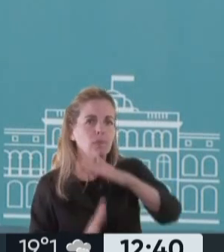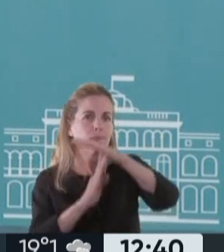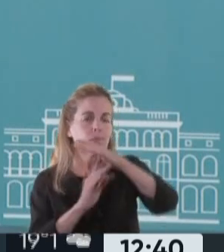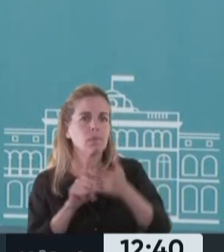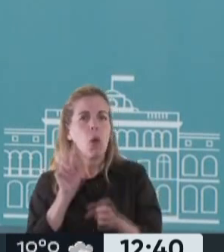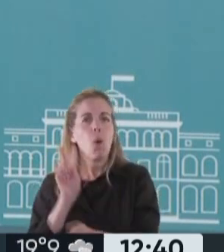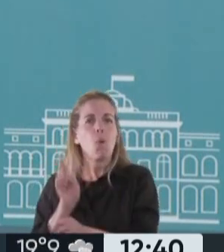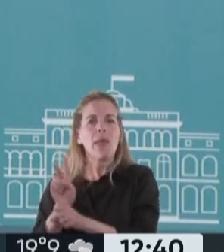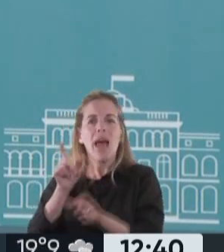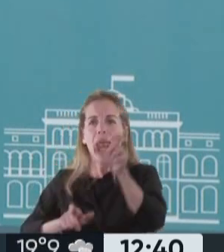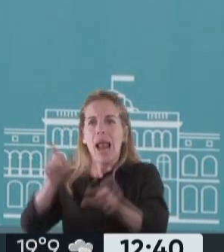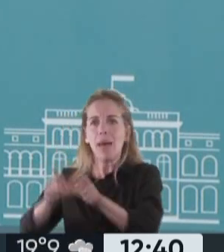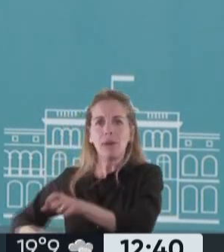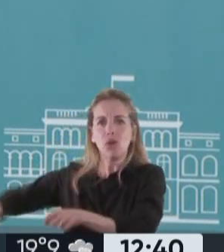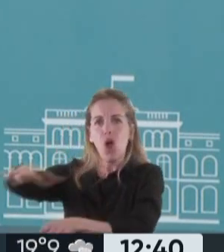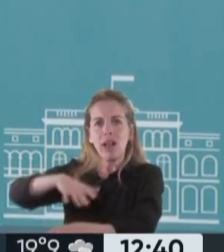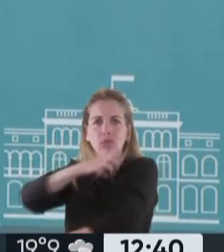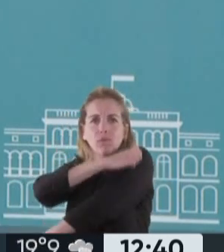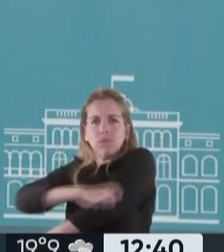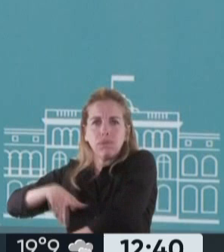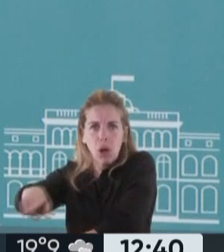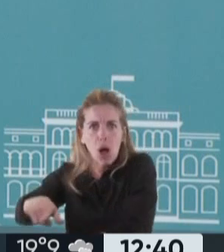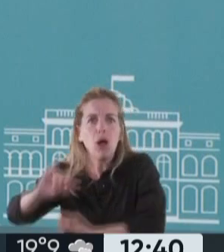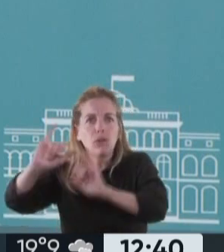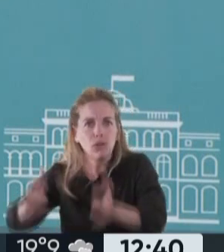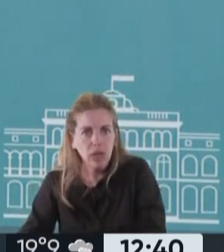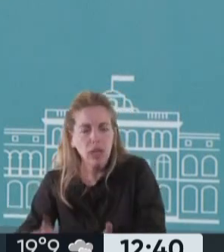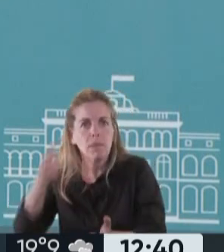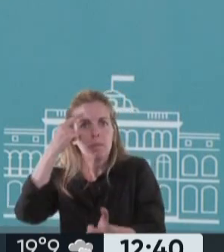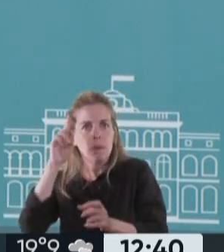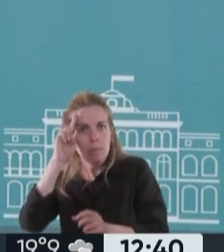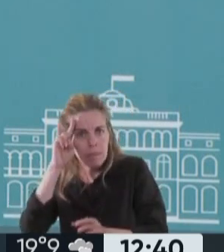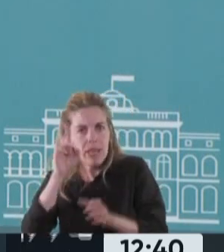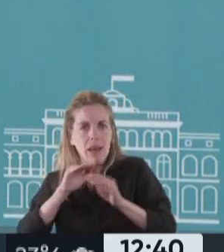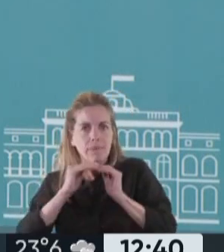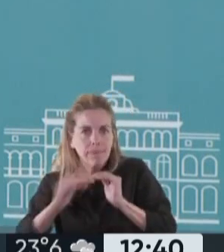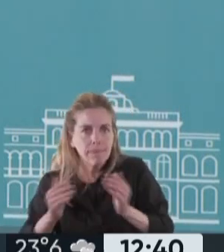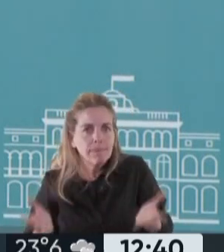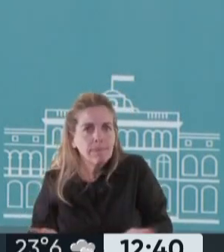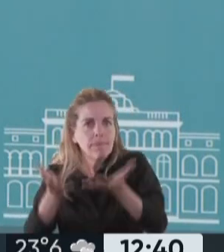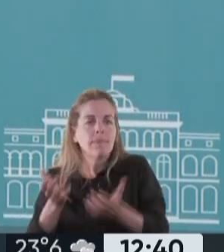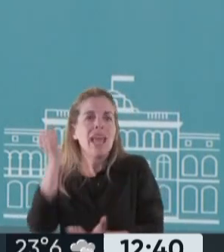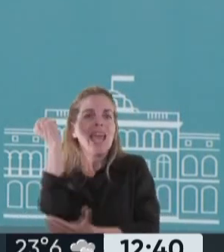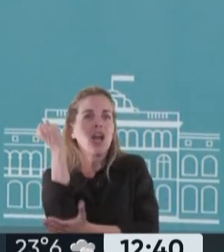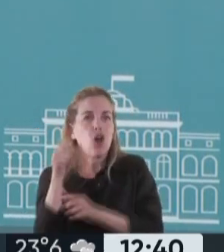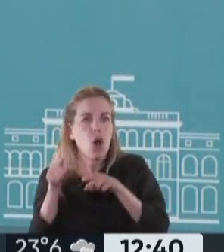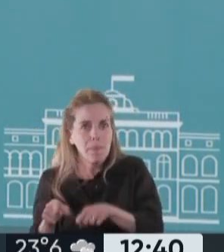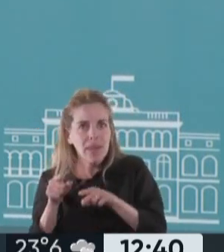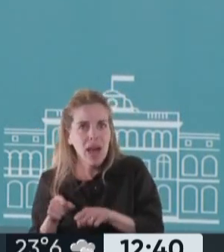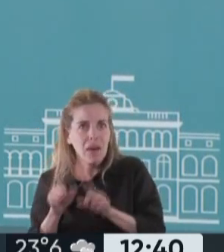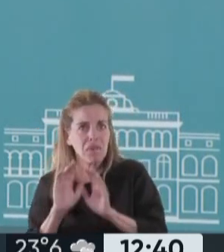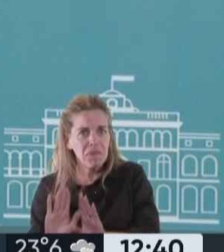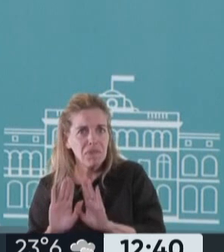sectores sociales más vulnerables, estabilizar la macroeconomía, seguir transitando este camino